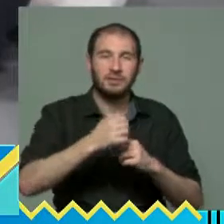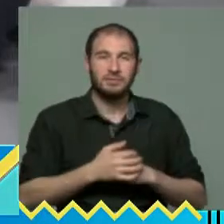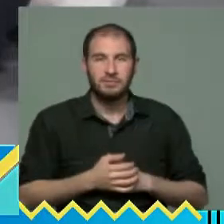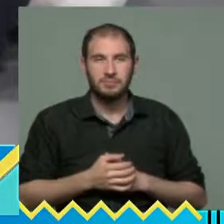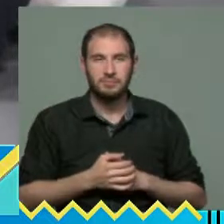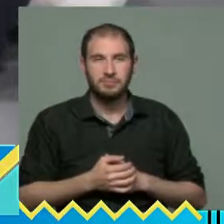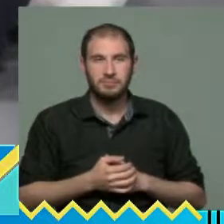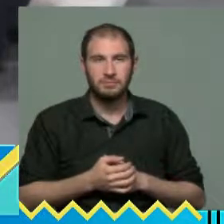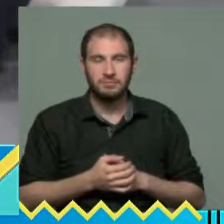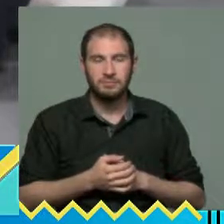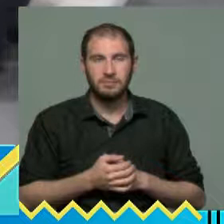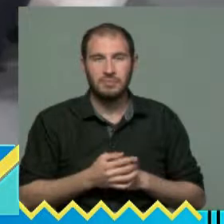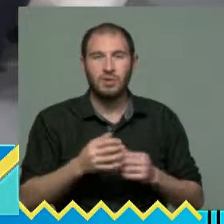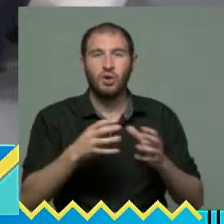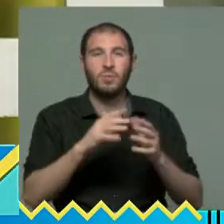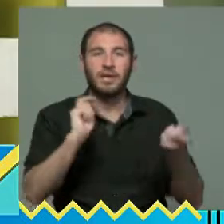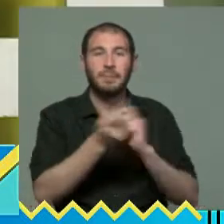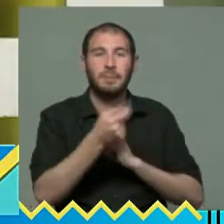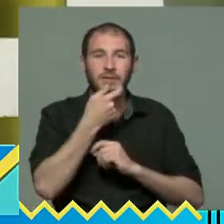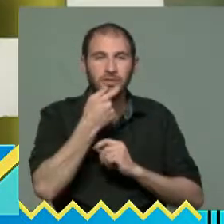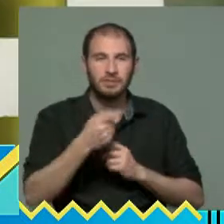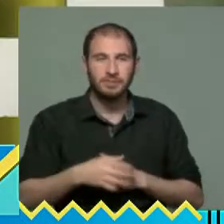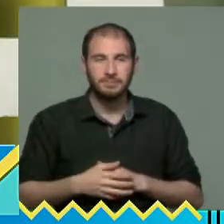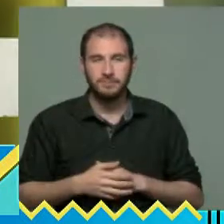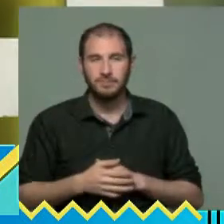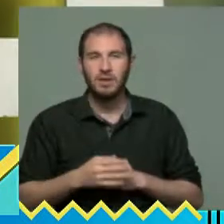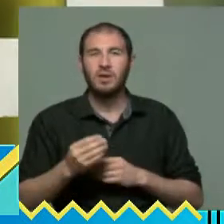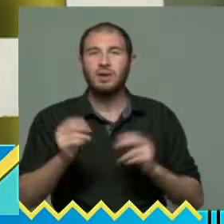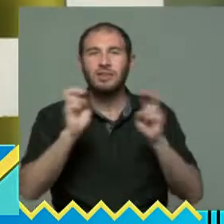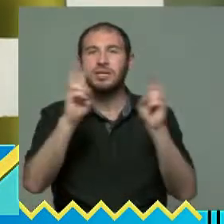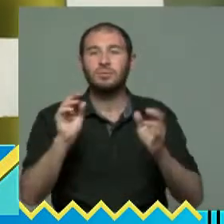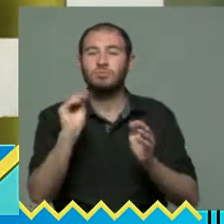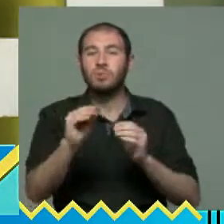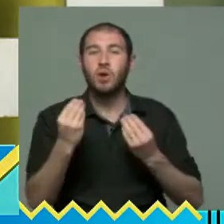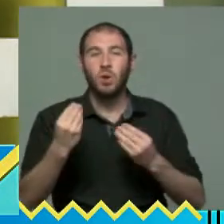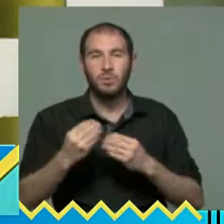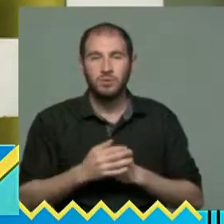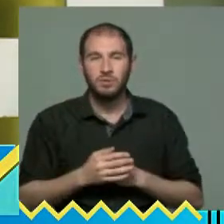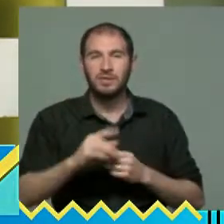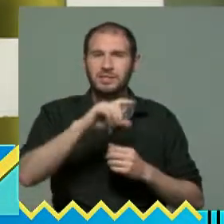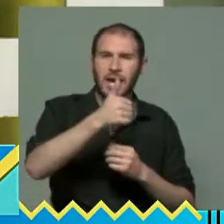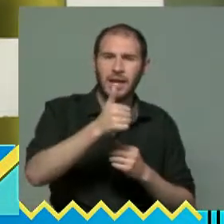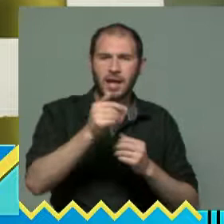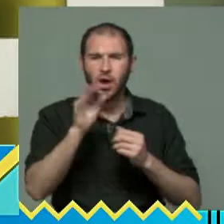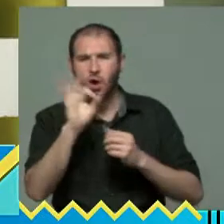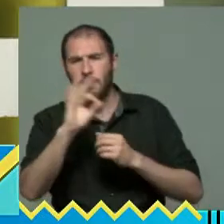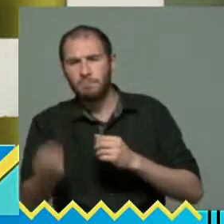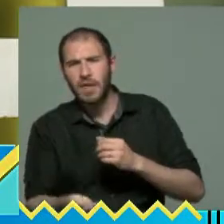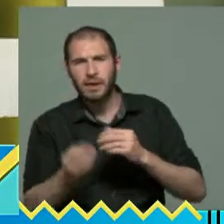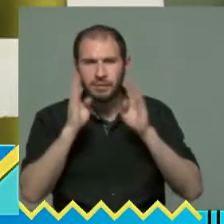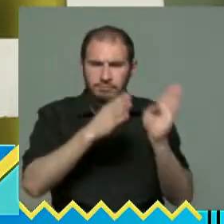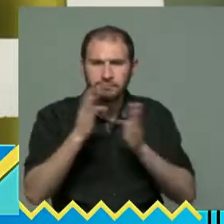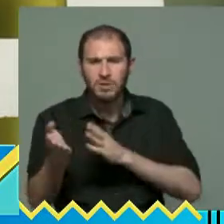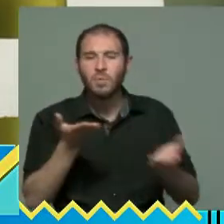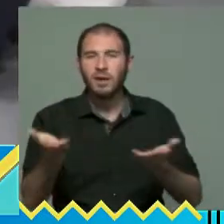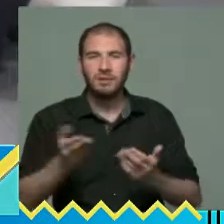de el Frente Cambia Mendoza. ¿Cómo se lo puede llegar a titular? ¿Se apunta al ganador o se apunta al gran derrotado de la